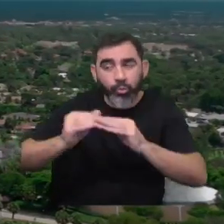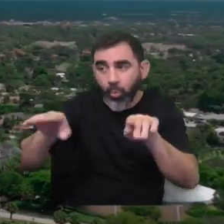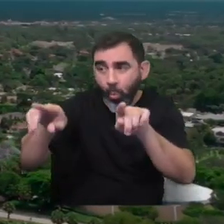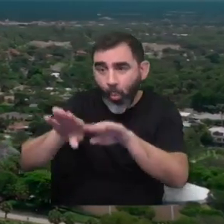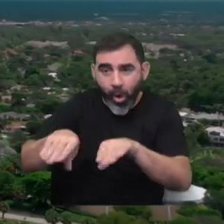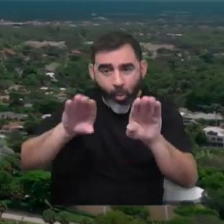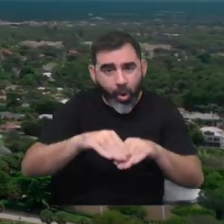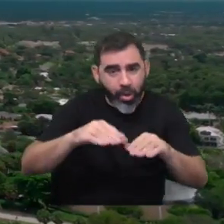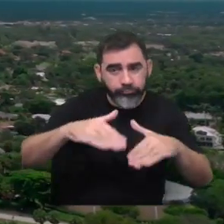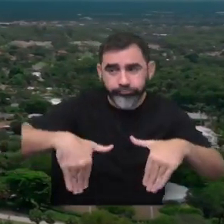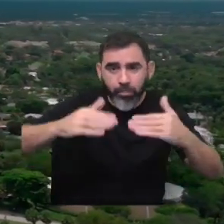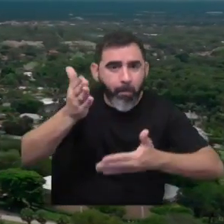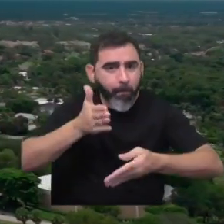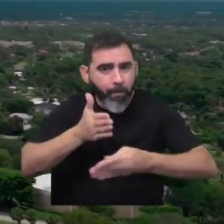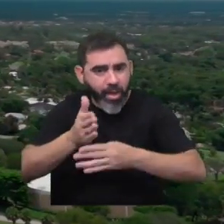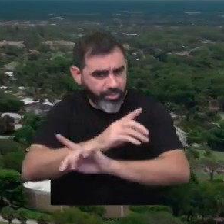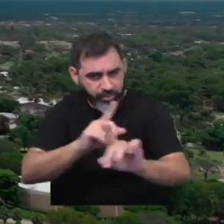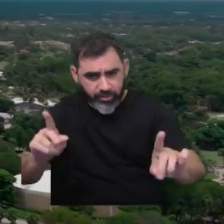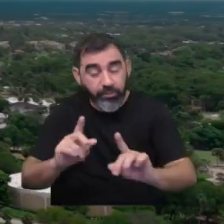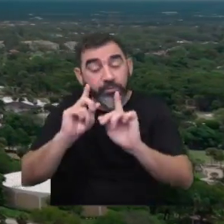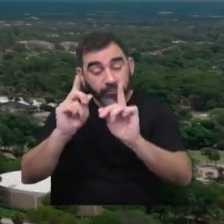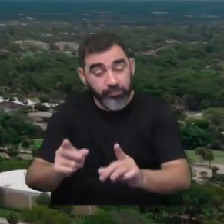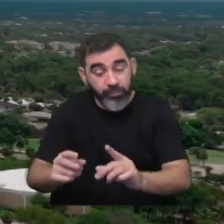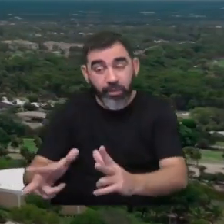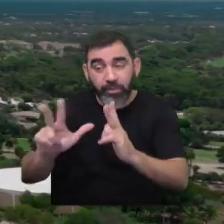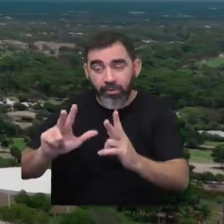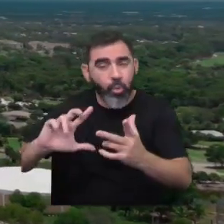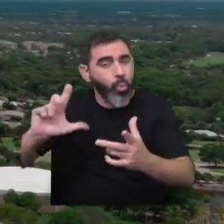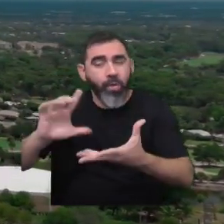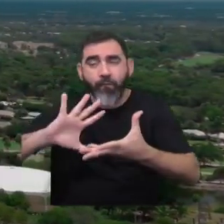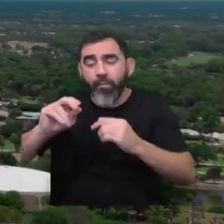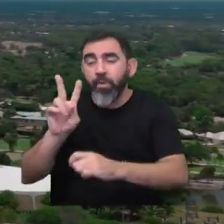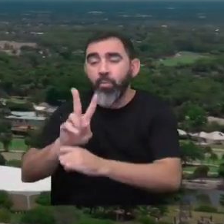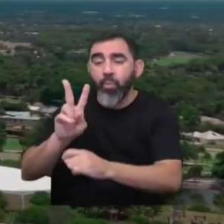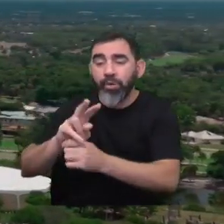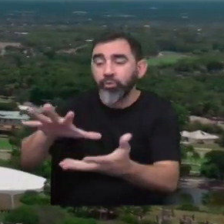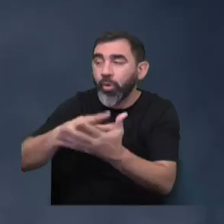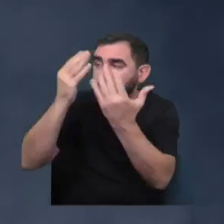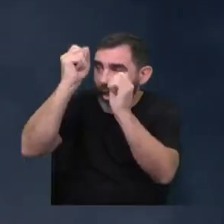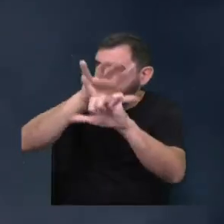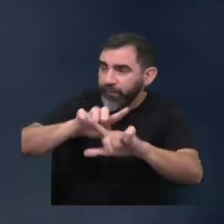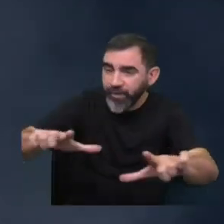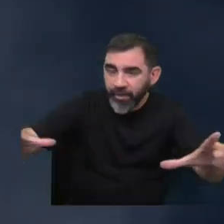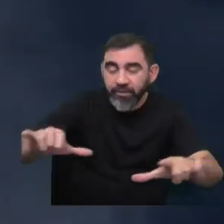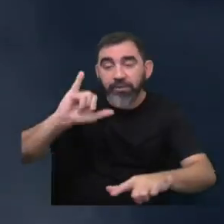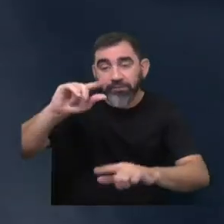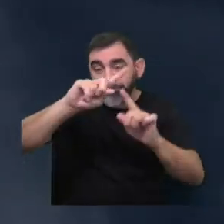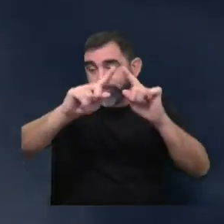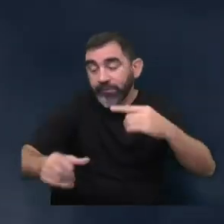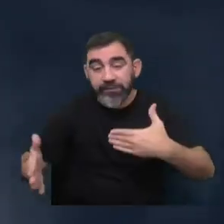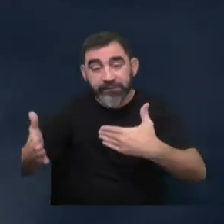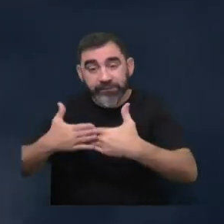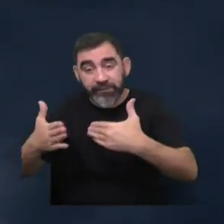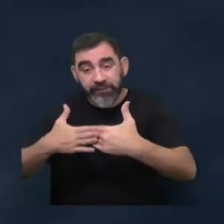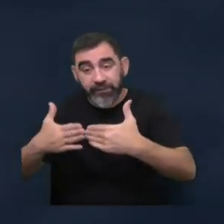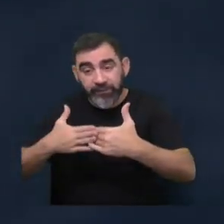y tamaño hecha en madera. También nos señaló que no hay forma de proteger zonas abiertas. Si hay descargas cercanas, que